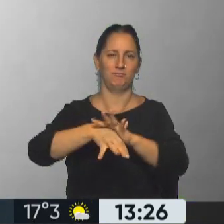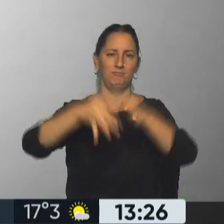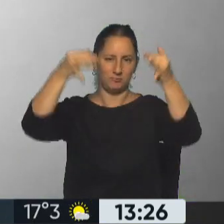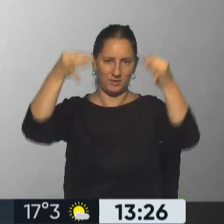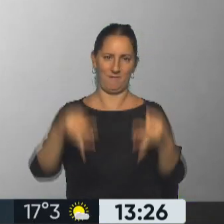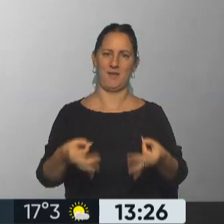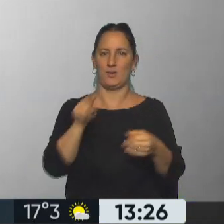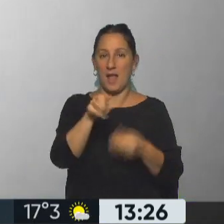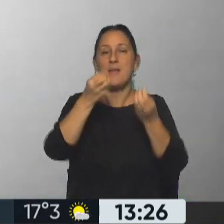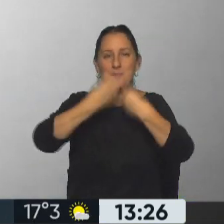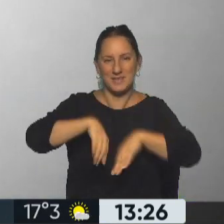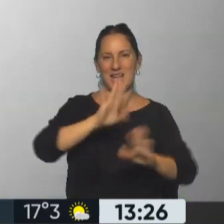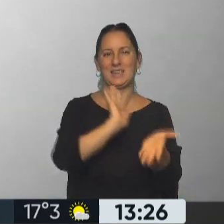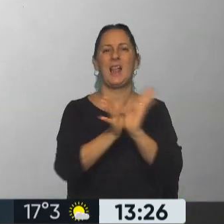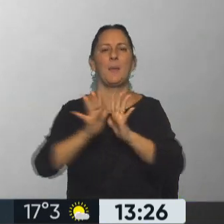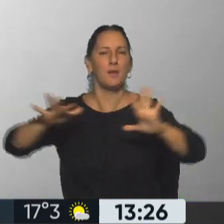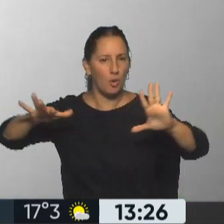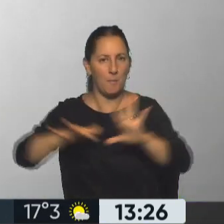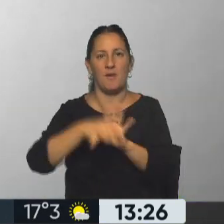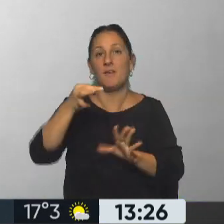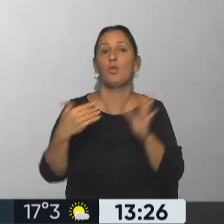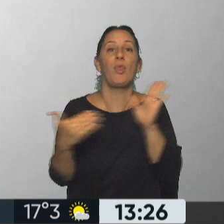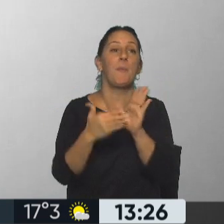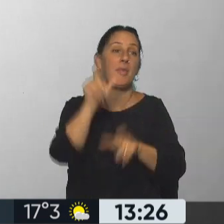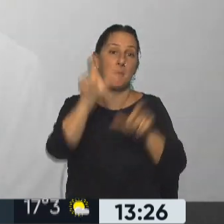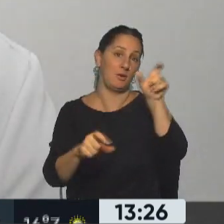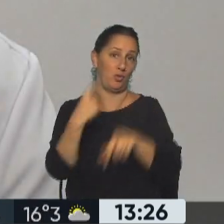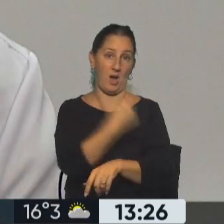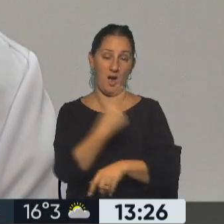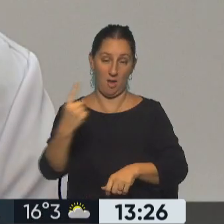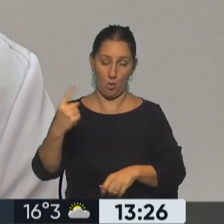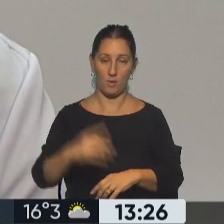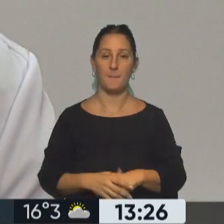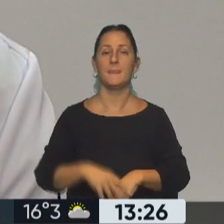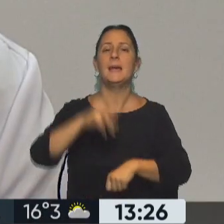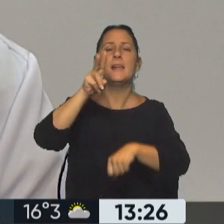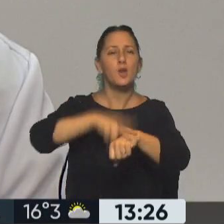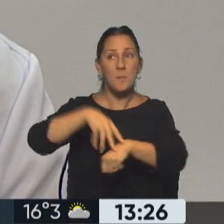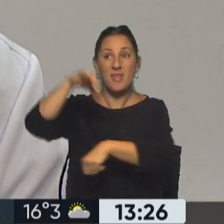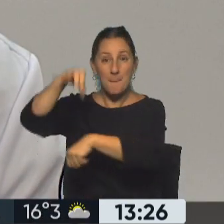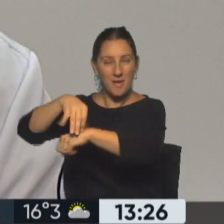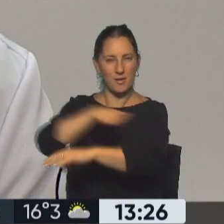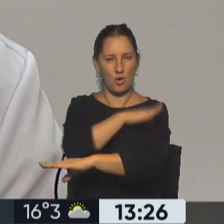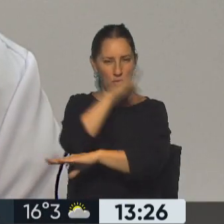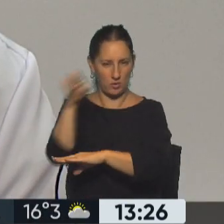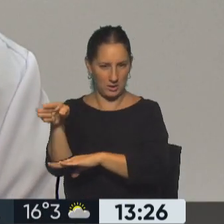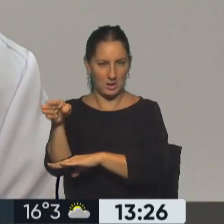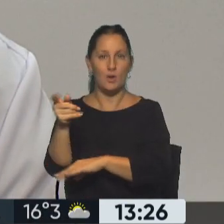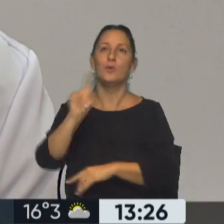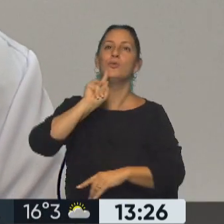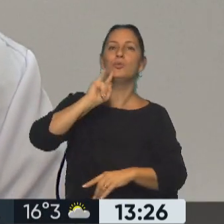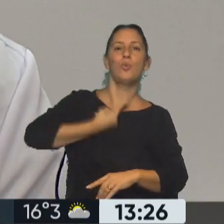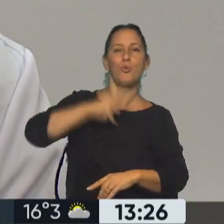implementar un tratamiento adecuado para cada paciente se recomienda consultar al médico en primera instancia y no